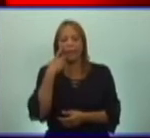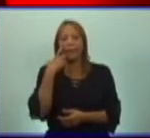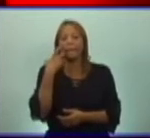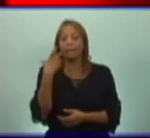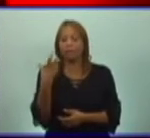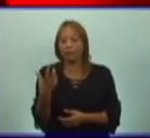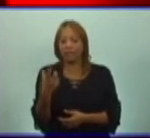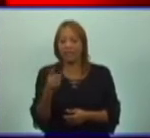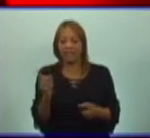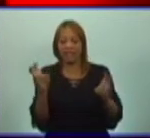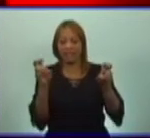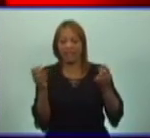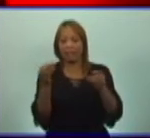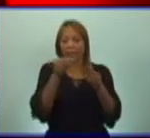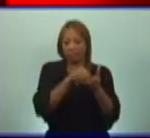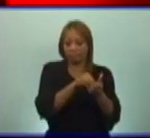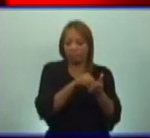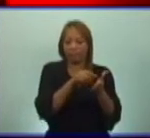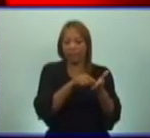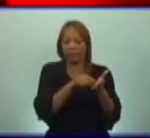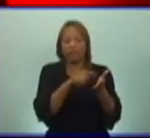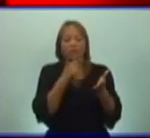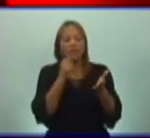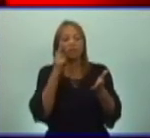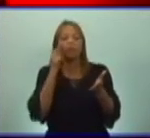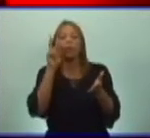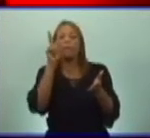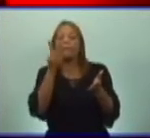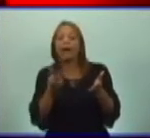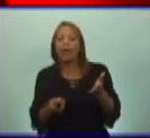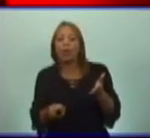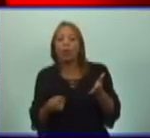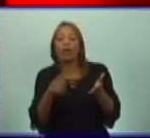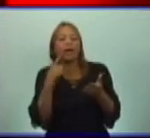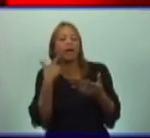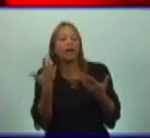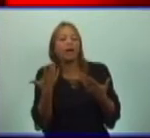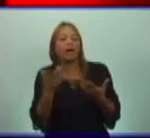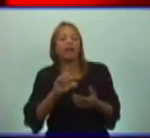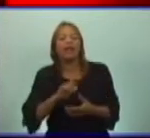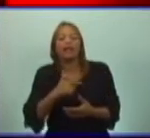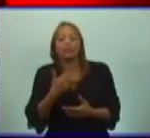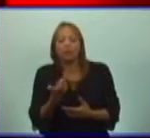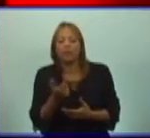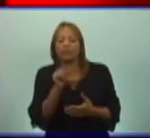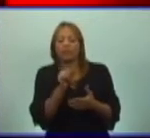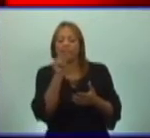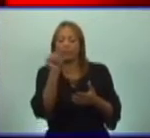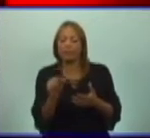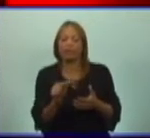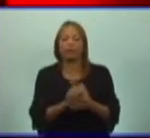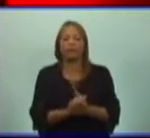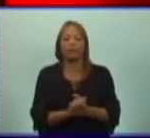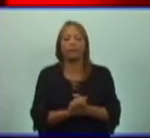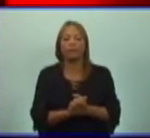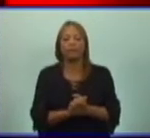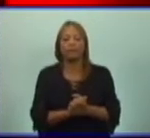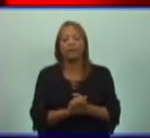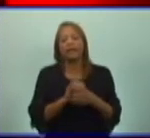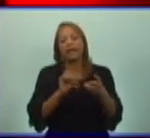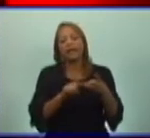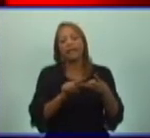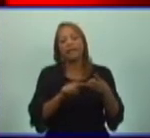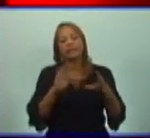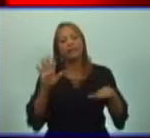el tema y van a valorar su actuación. Y la tercera actividad va a ir